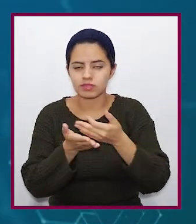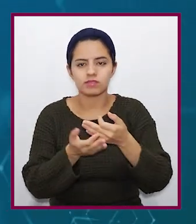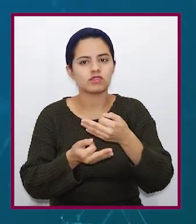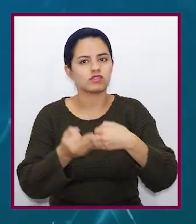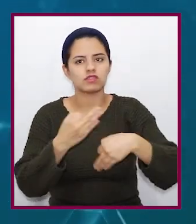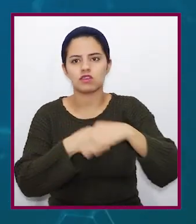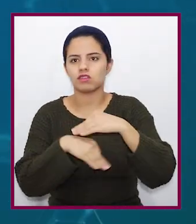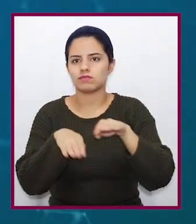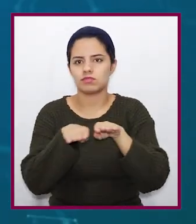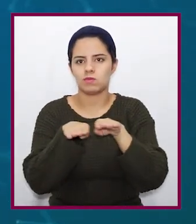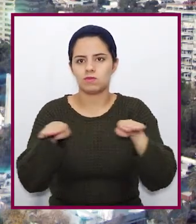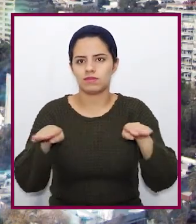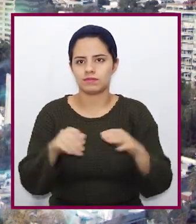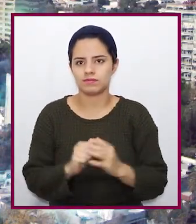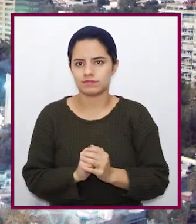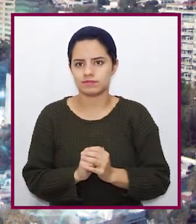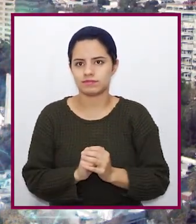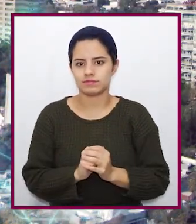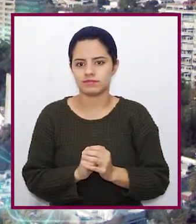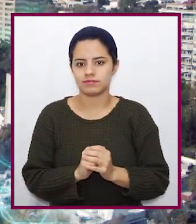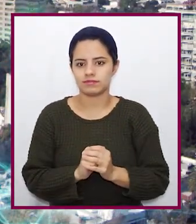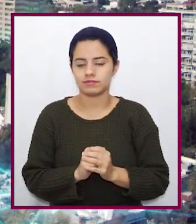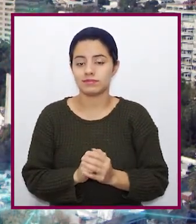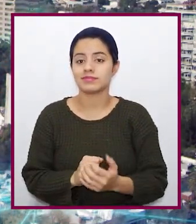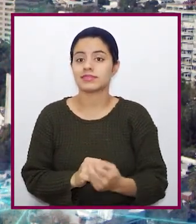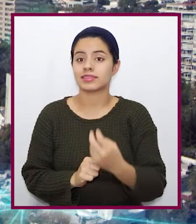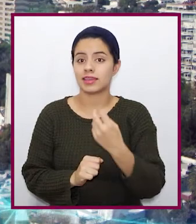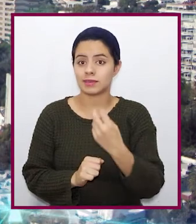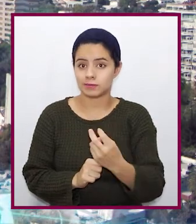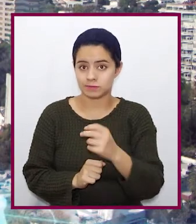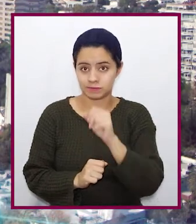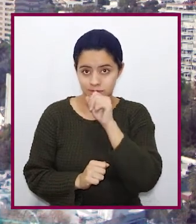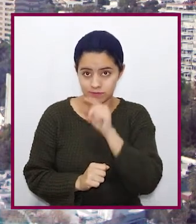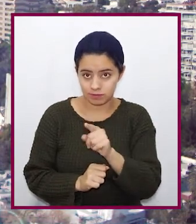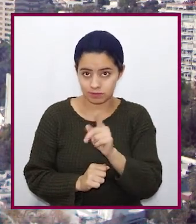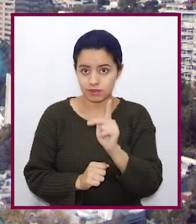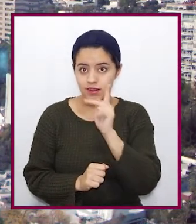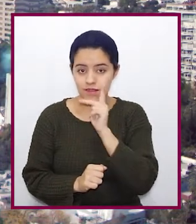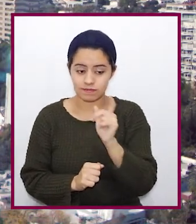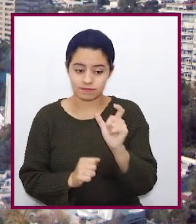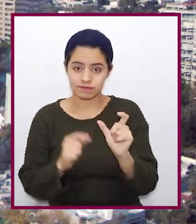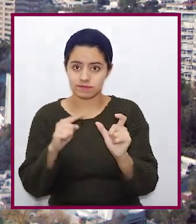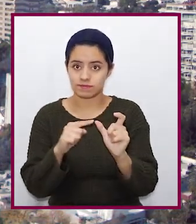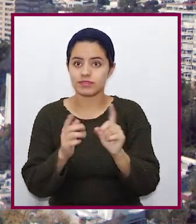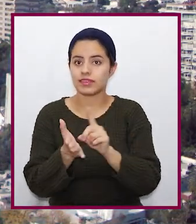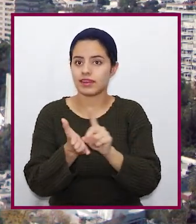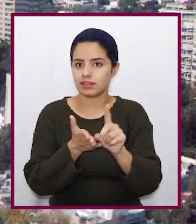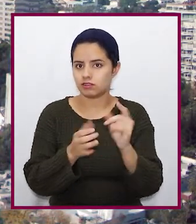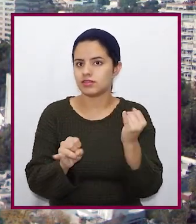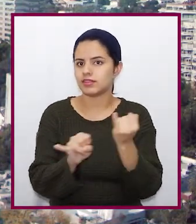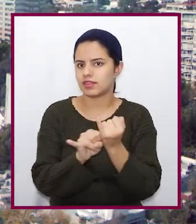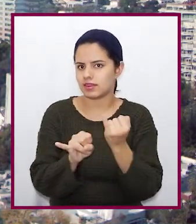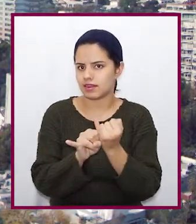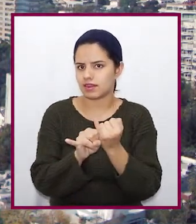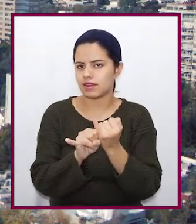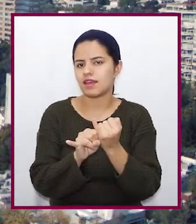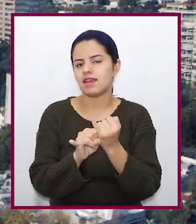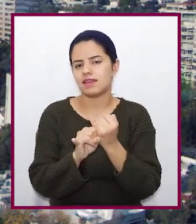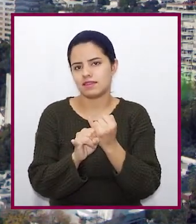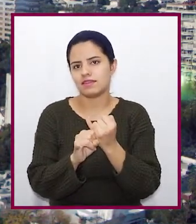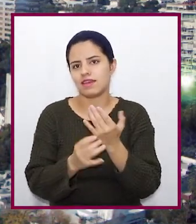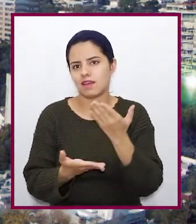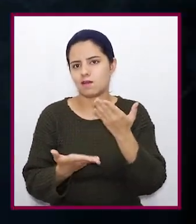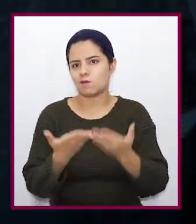una sociedad. La misma definición aplica a los derechos digitales, pero trasladados al ámbito